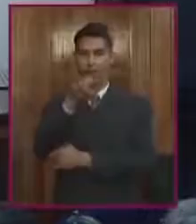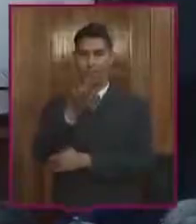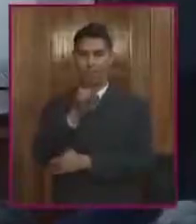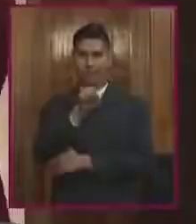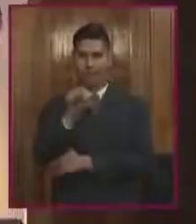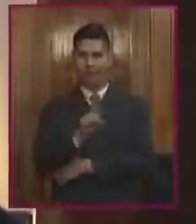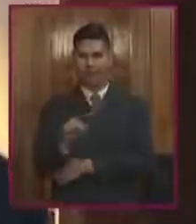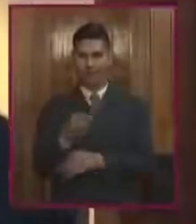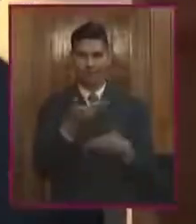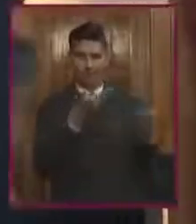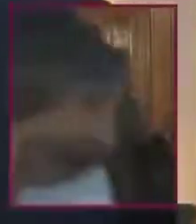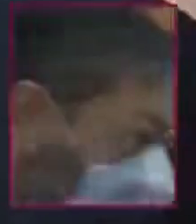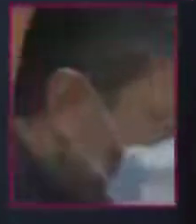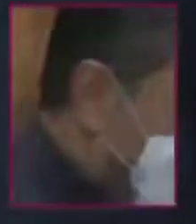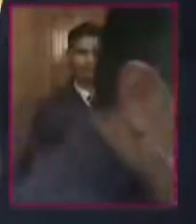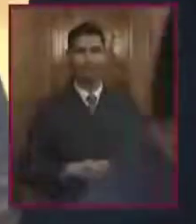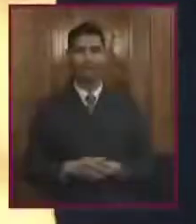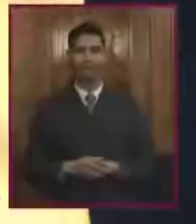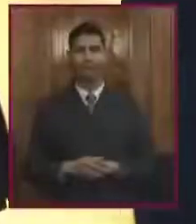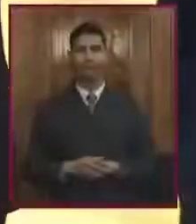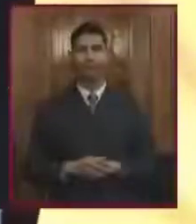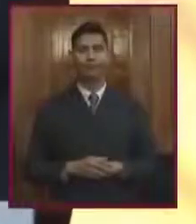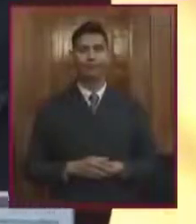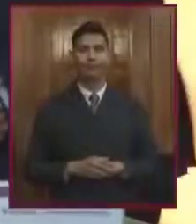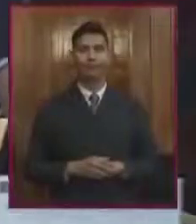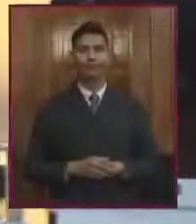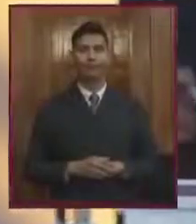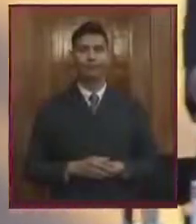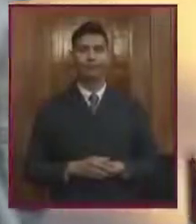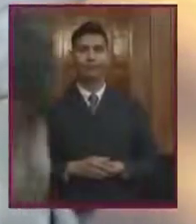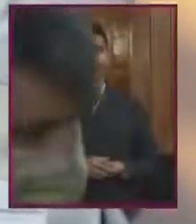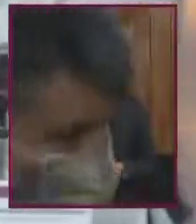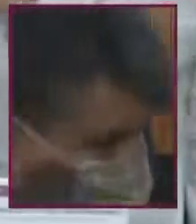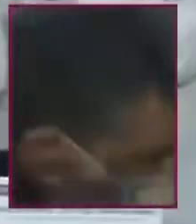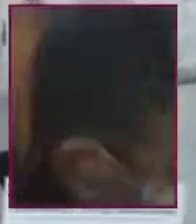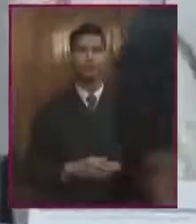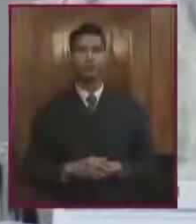a todos. Hola, ¿cómo están?